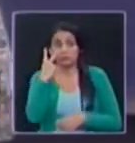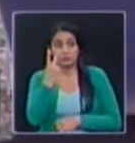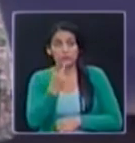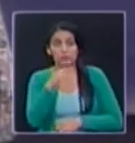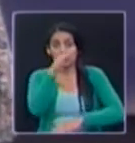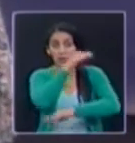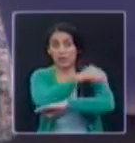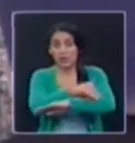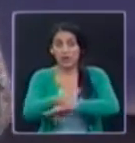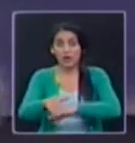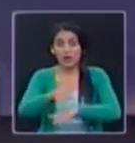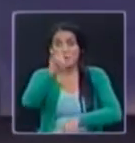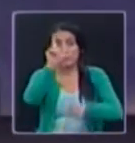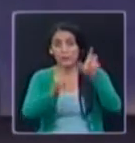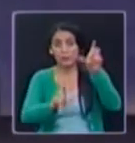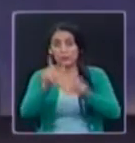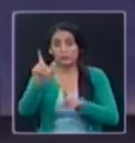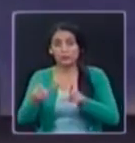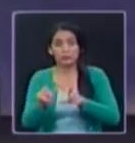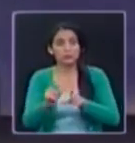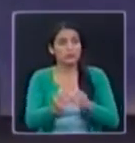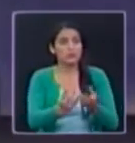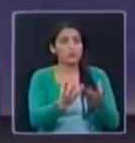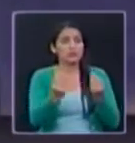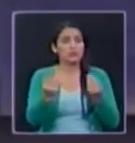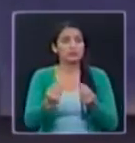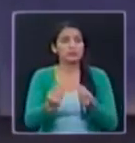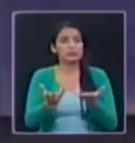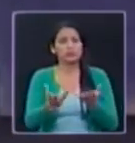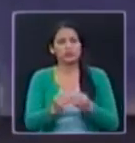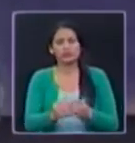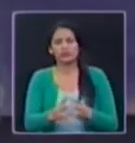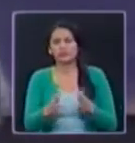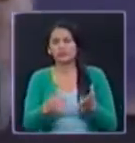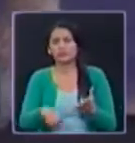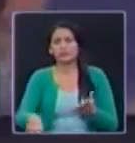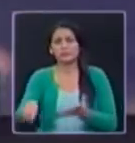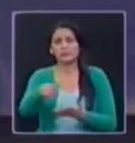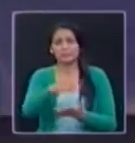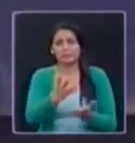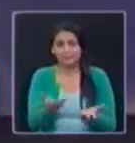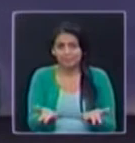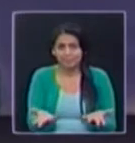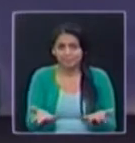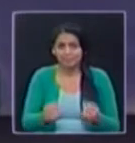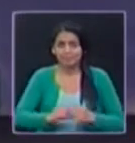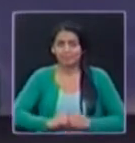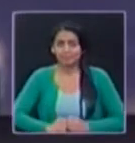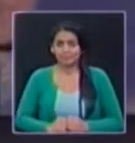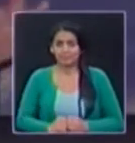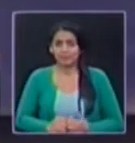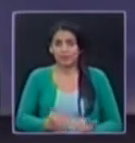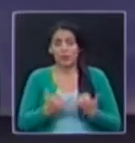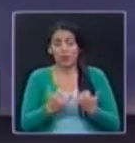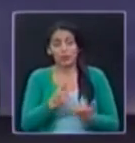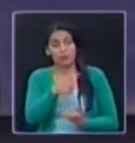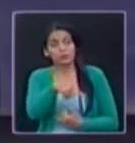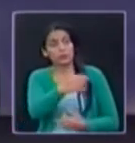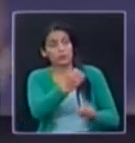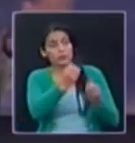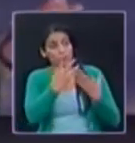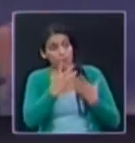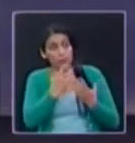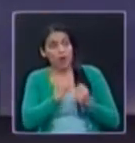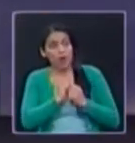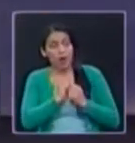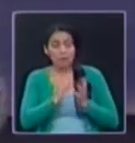ahí tantos excesos que se están cometiendo y, por supuesto, su visión es muy importante y ponerlo también en